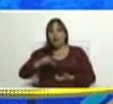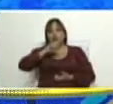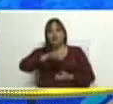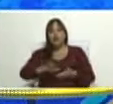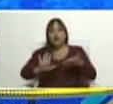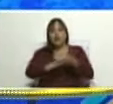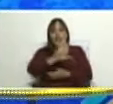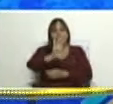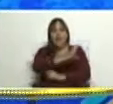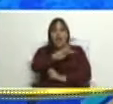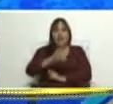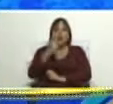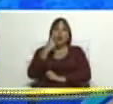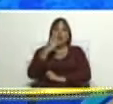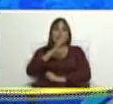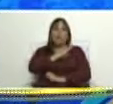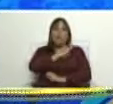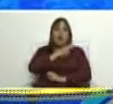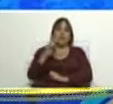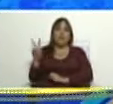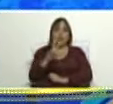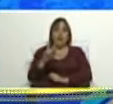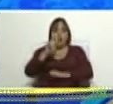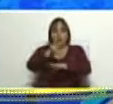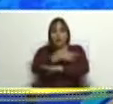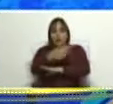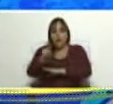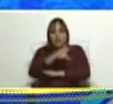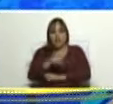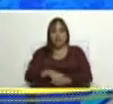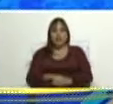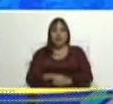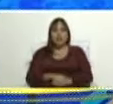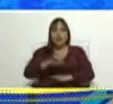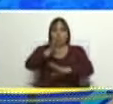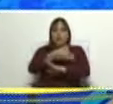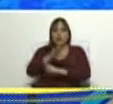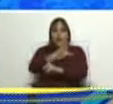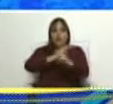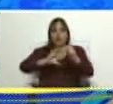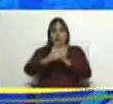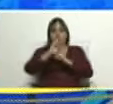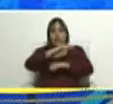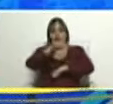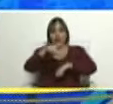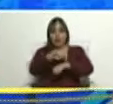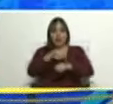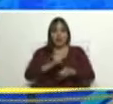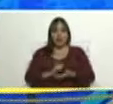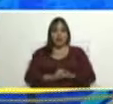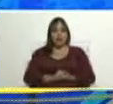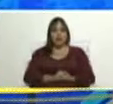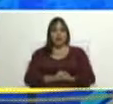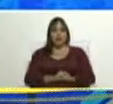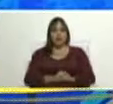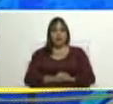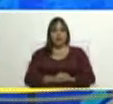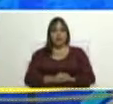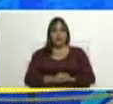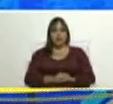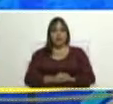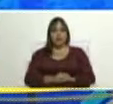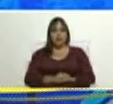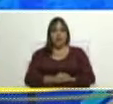de la tradición, de la poesía, del ritmo, de la cultura nacional, que vienen a llenar